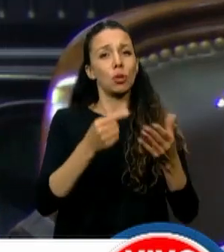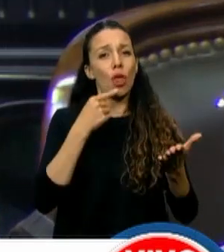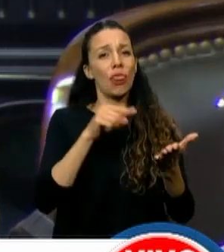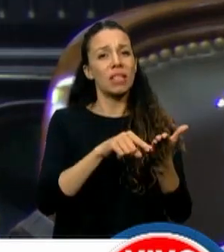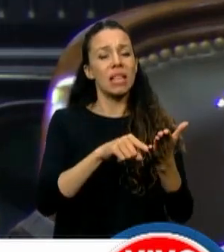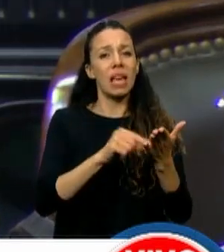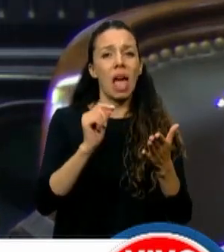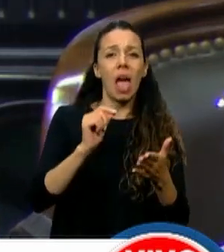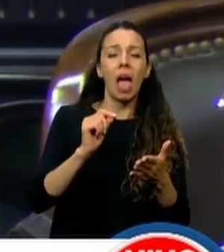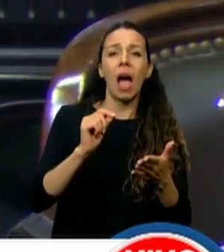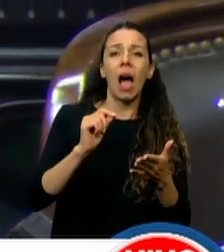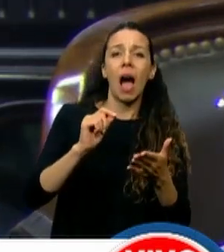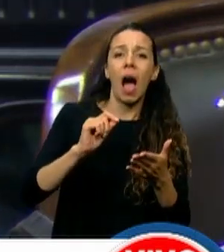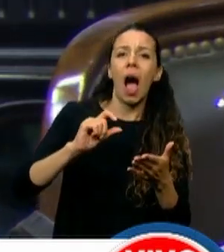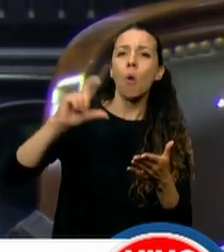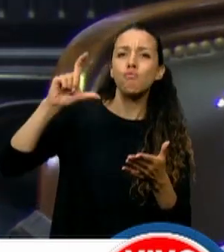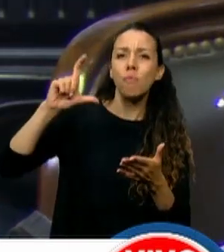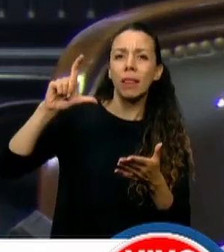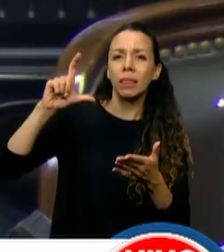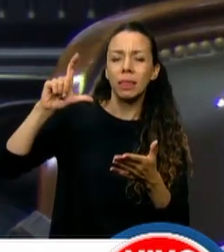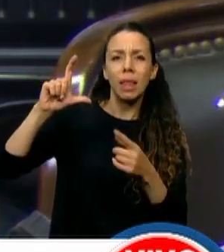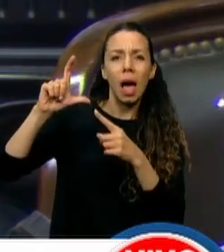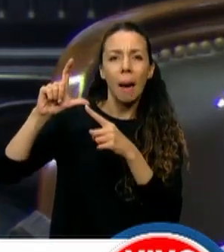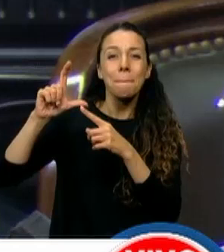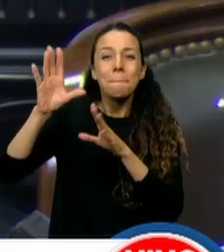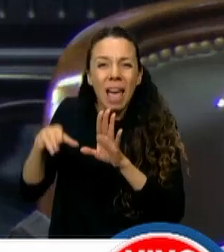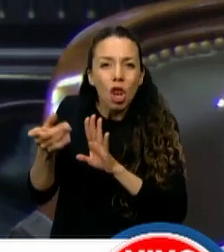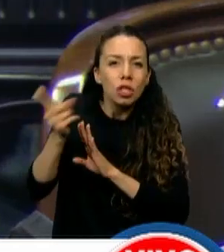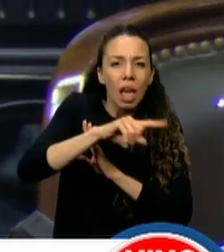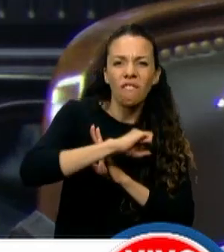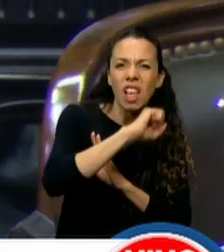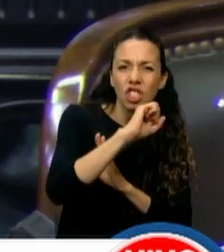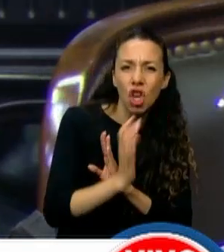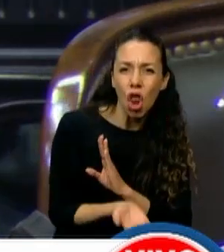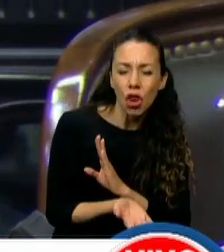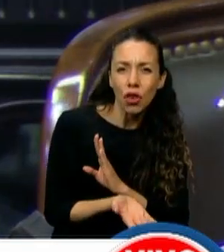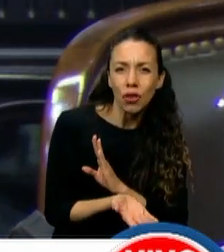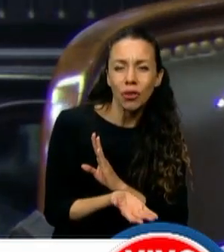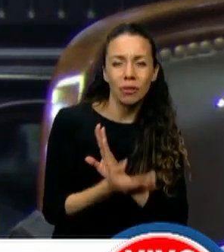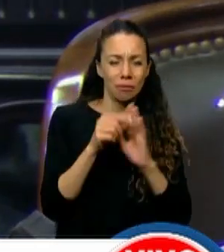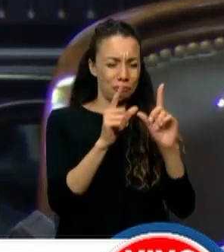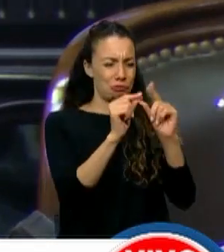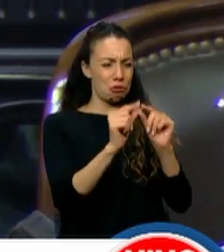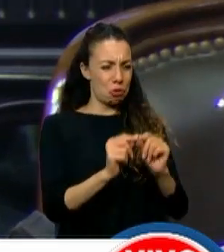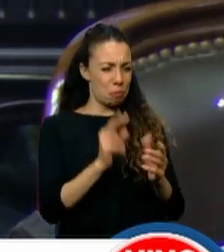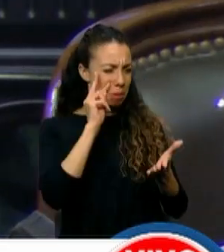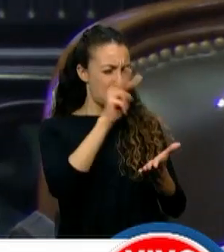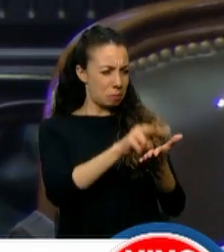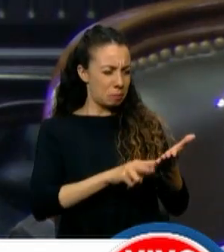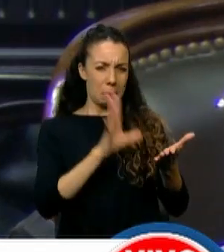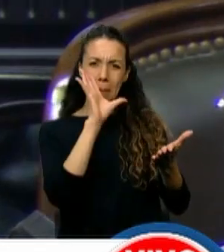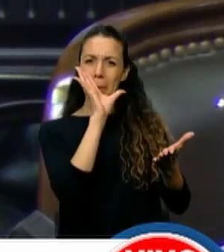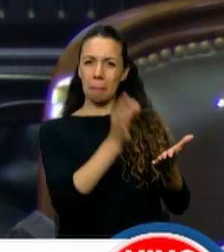lo hace menos que la inflación. Por lo que se esconde detrás de estos números un ajuste